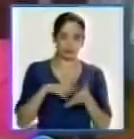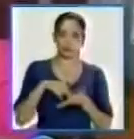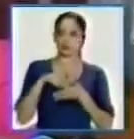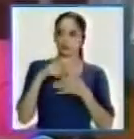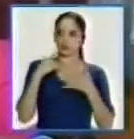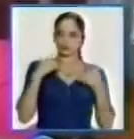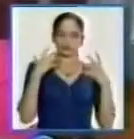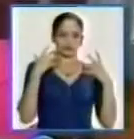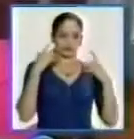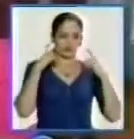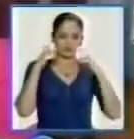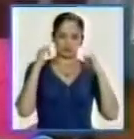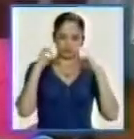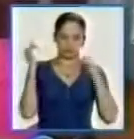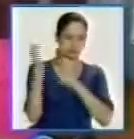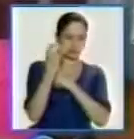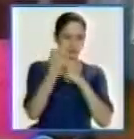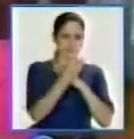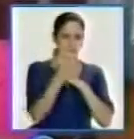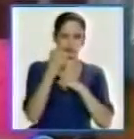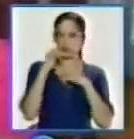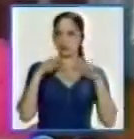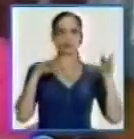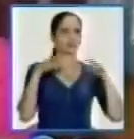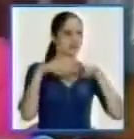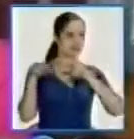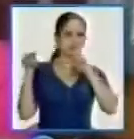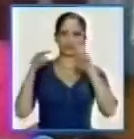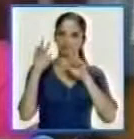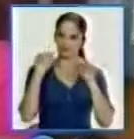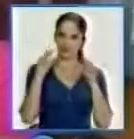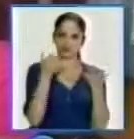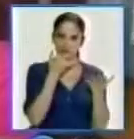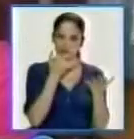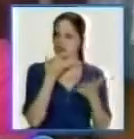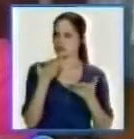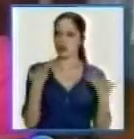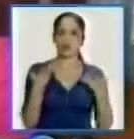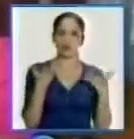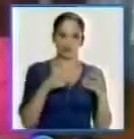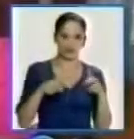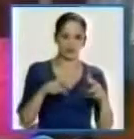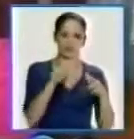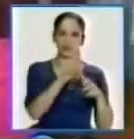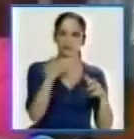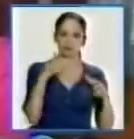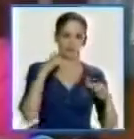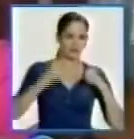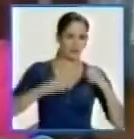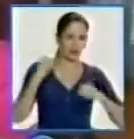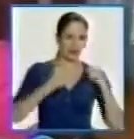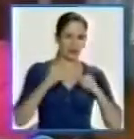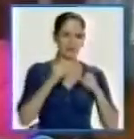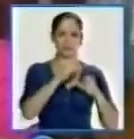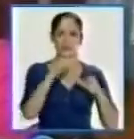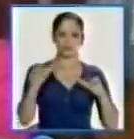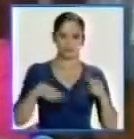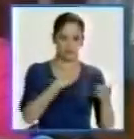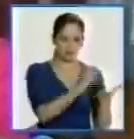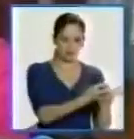¿no? Yo miraba para todos lados, yo vi, uno no sabe para dónde coger. La gente corriendo, gente tirada